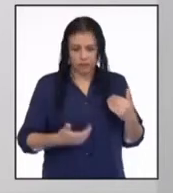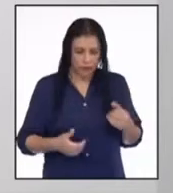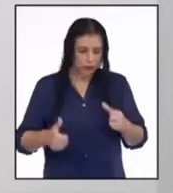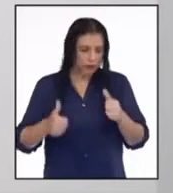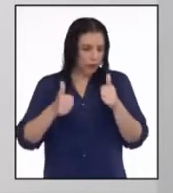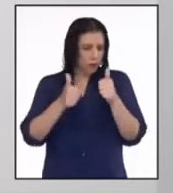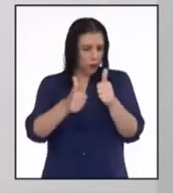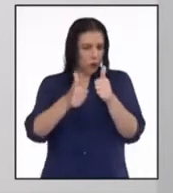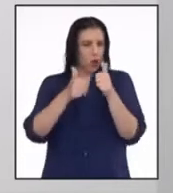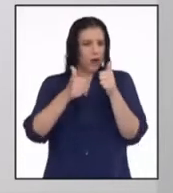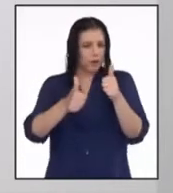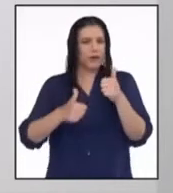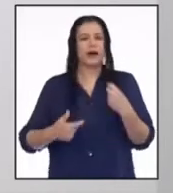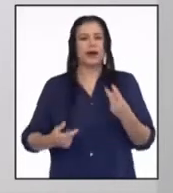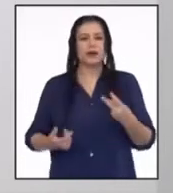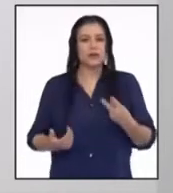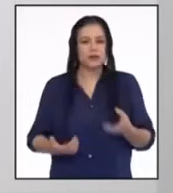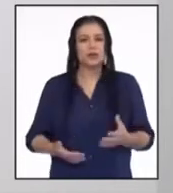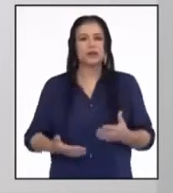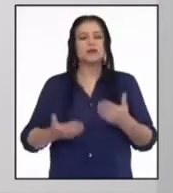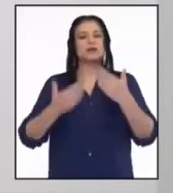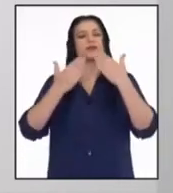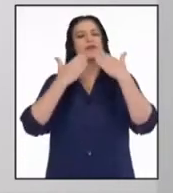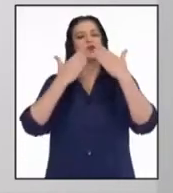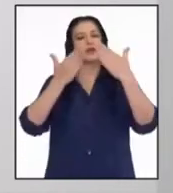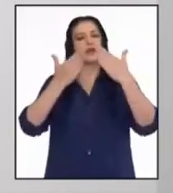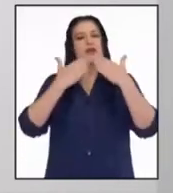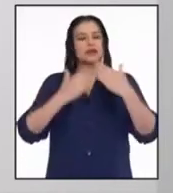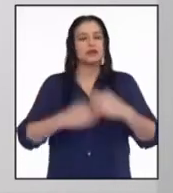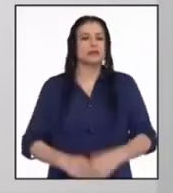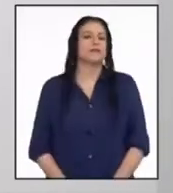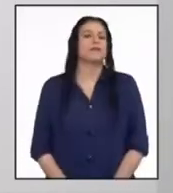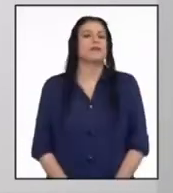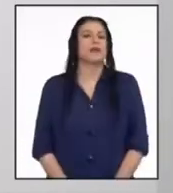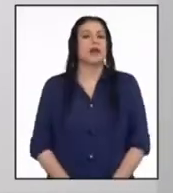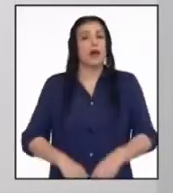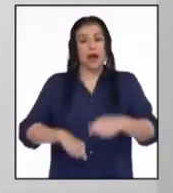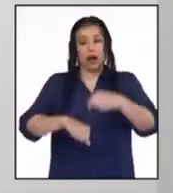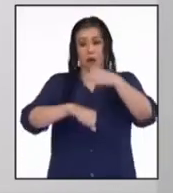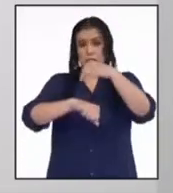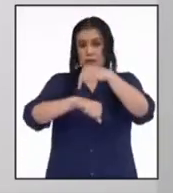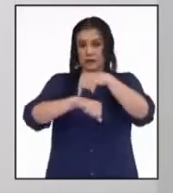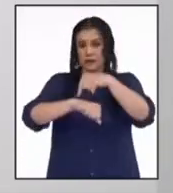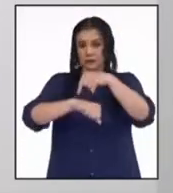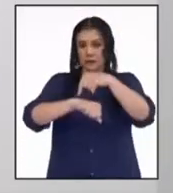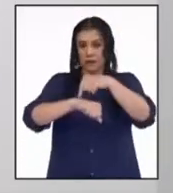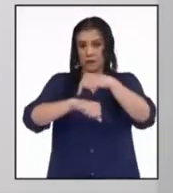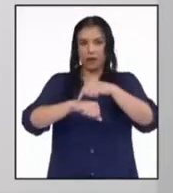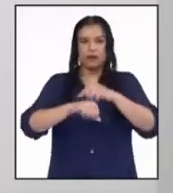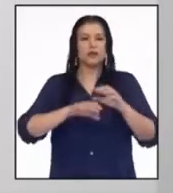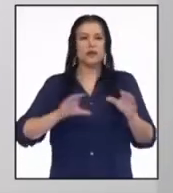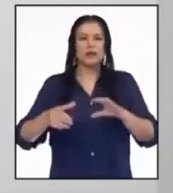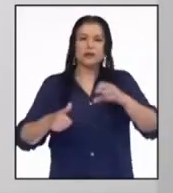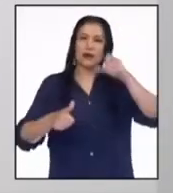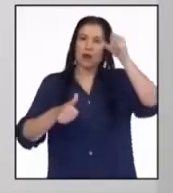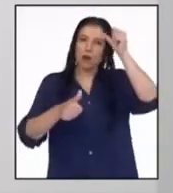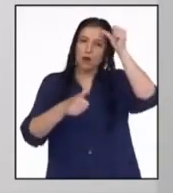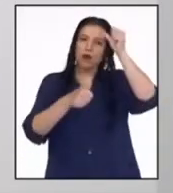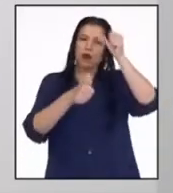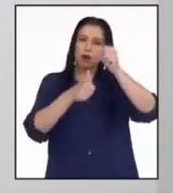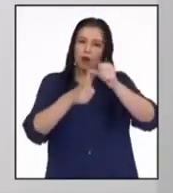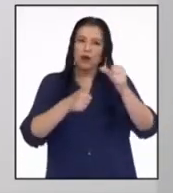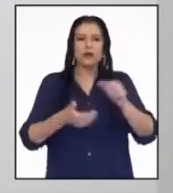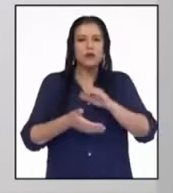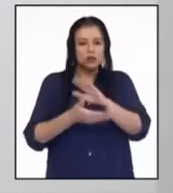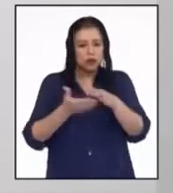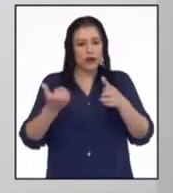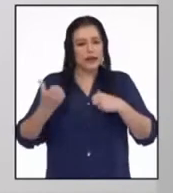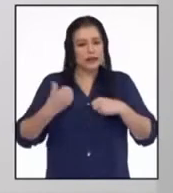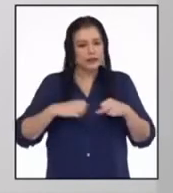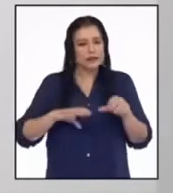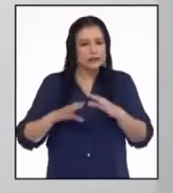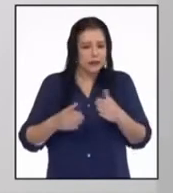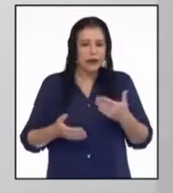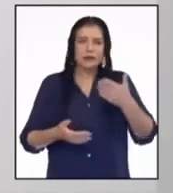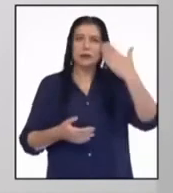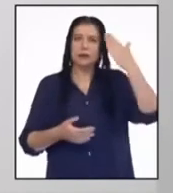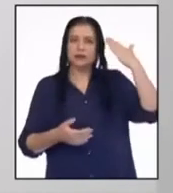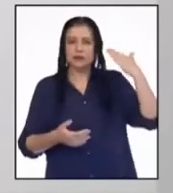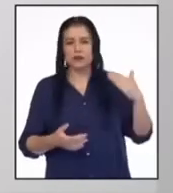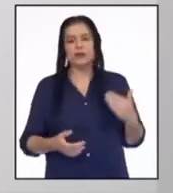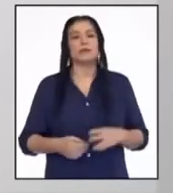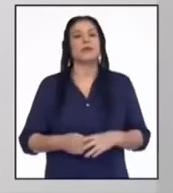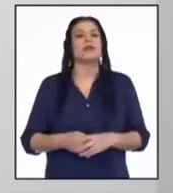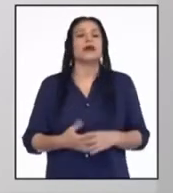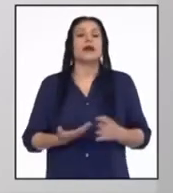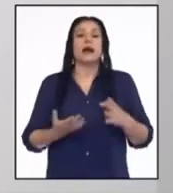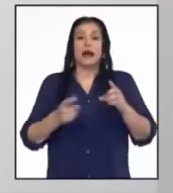Muy bien, Stephanie Junior, muchas gracias. Es momento entonces de hacer un recuento de algunas de las actividades que hemos